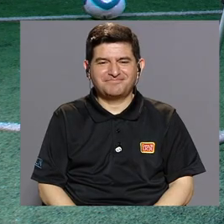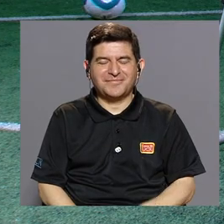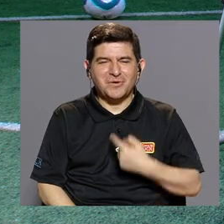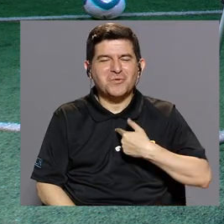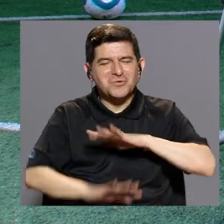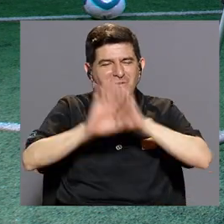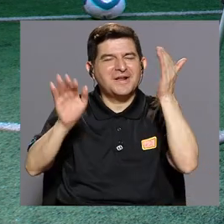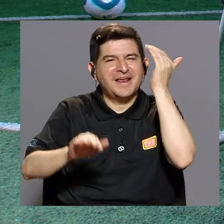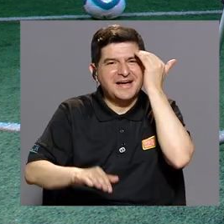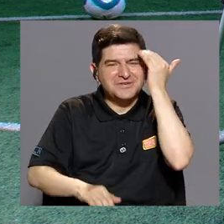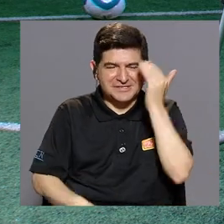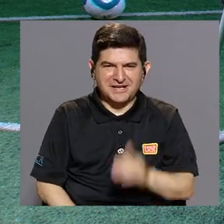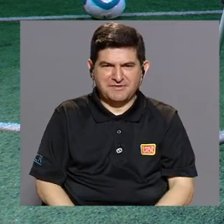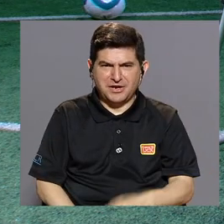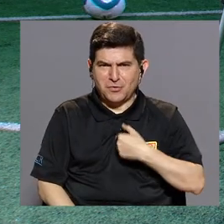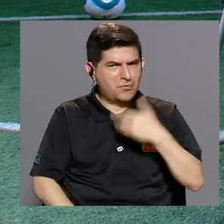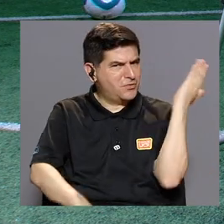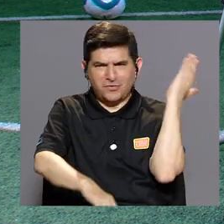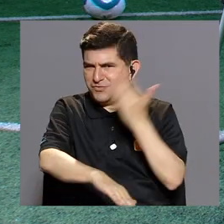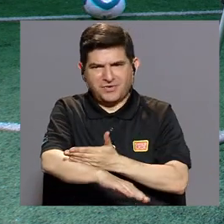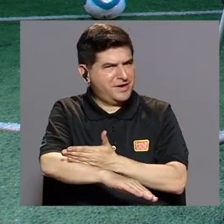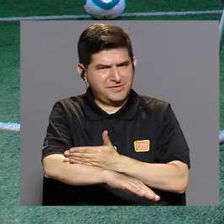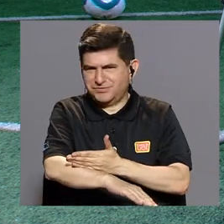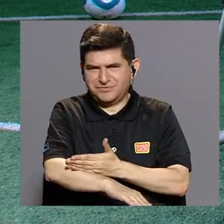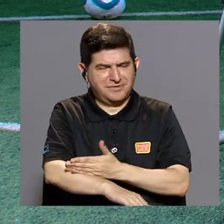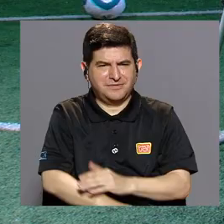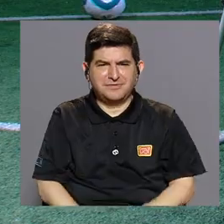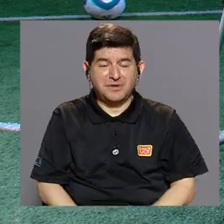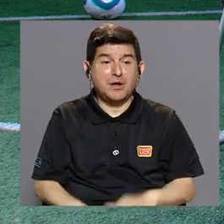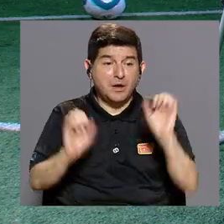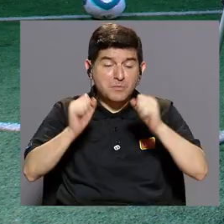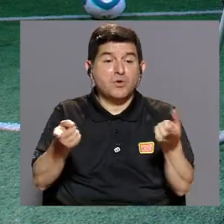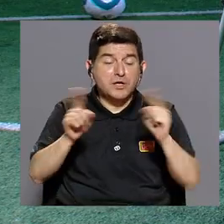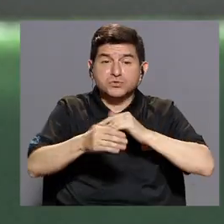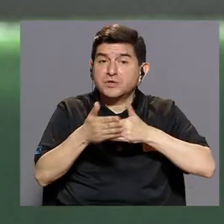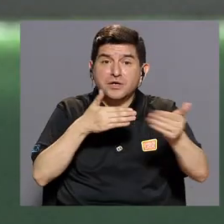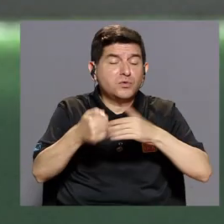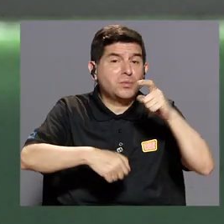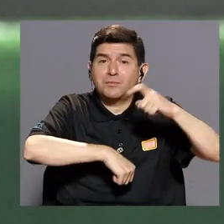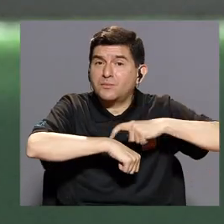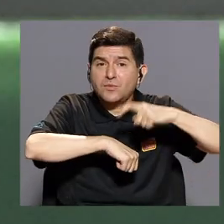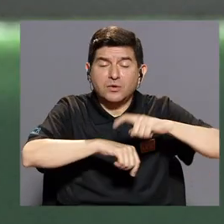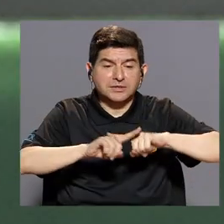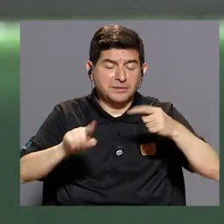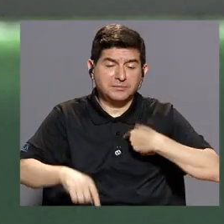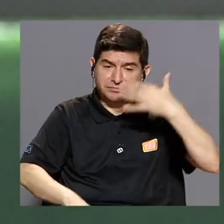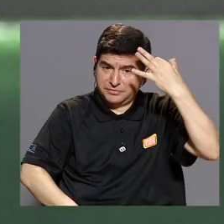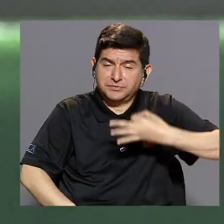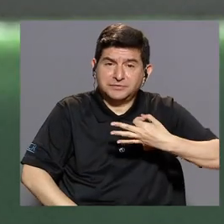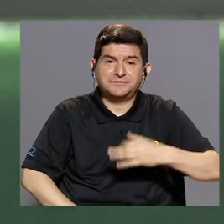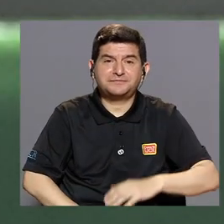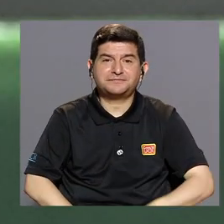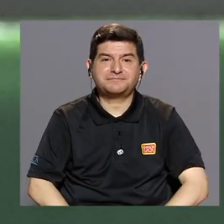hay que estar claros, ¿verdad? No estamos ni para una lesión, uno nunca sabe, ¿verdad? Y una lesión puede pasar en cualquier lado, pero yo creo